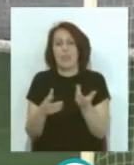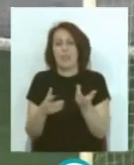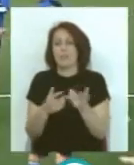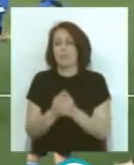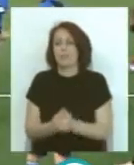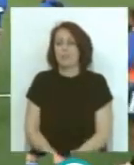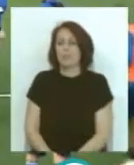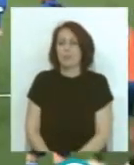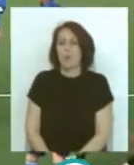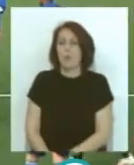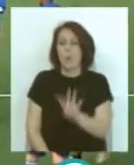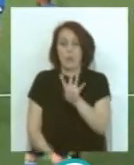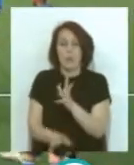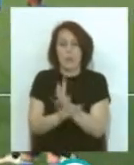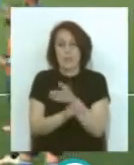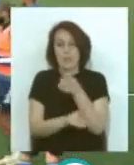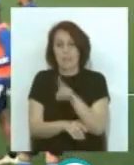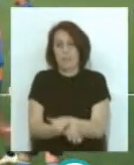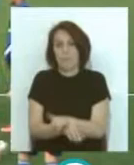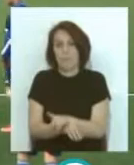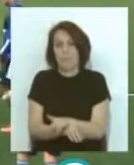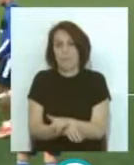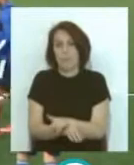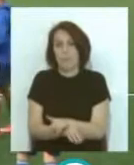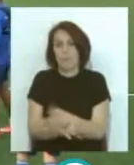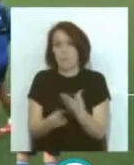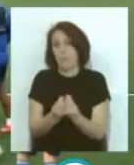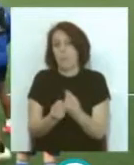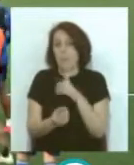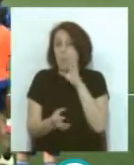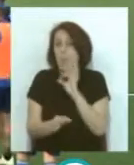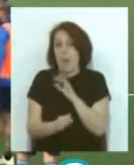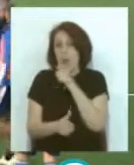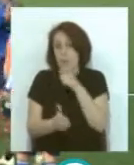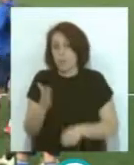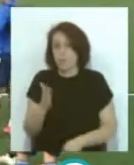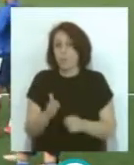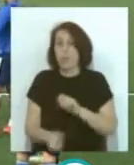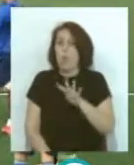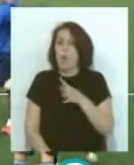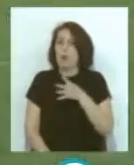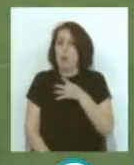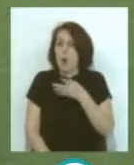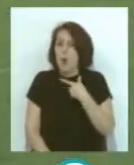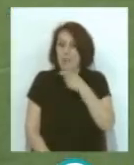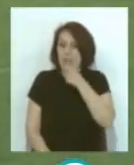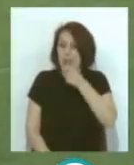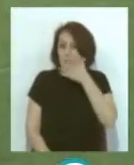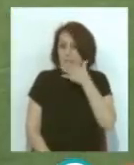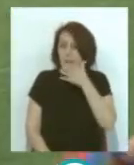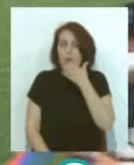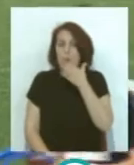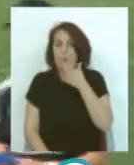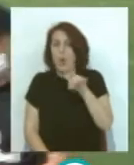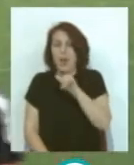esos cuatro jugadores también con riesgo de sanción, que han llegado a las cuatro tarjetas amarillas, como son Jairo, el Pacha